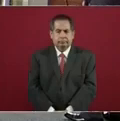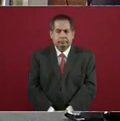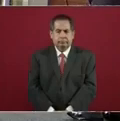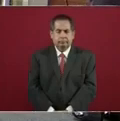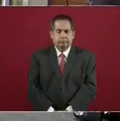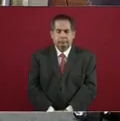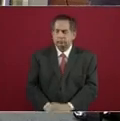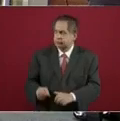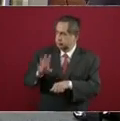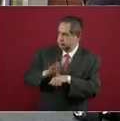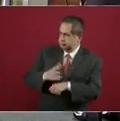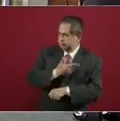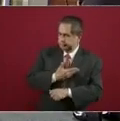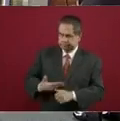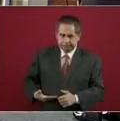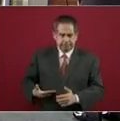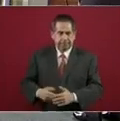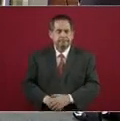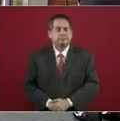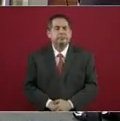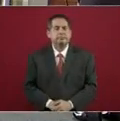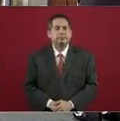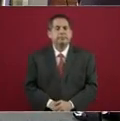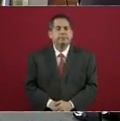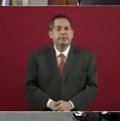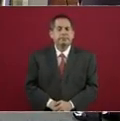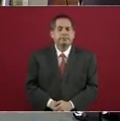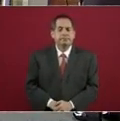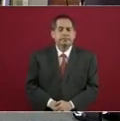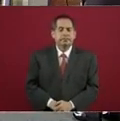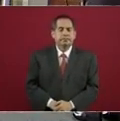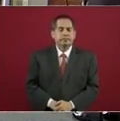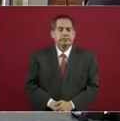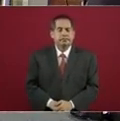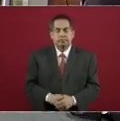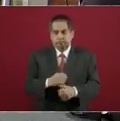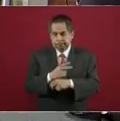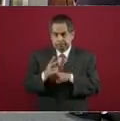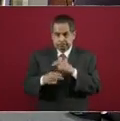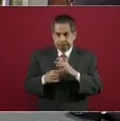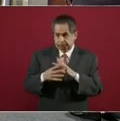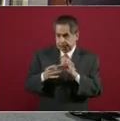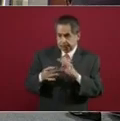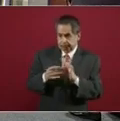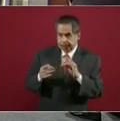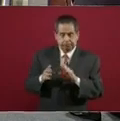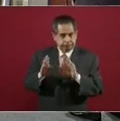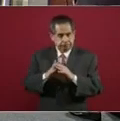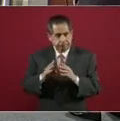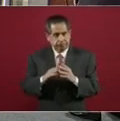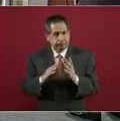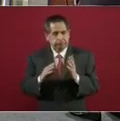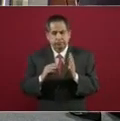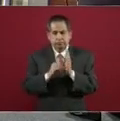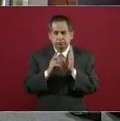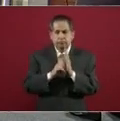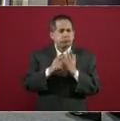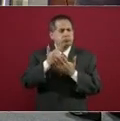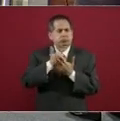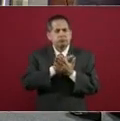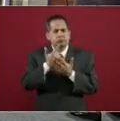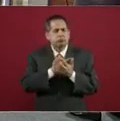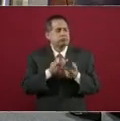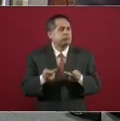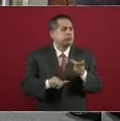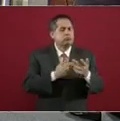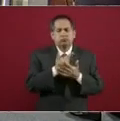con su permiso señor presidente Bueno pues vamos a a explicar la metodología del censo eh